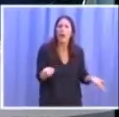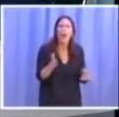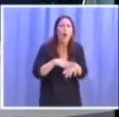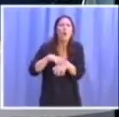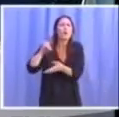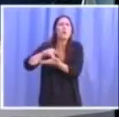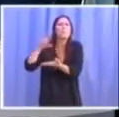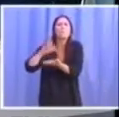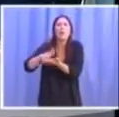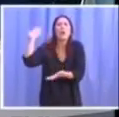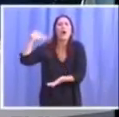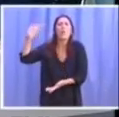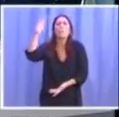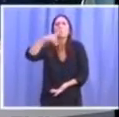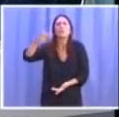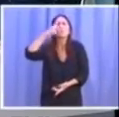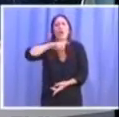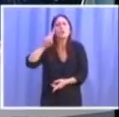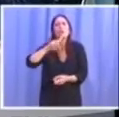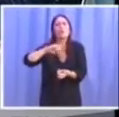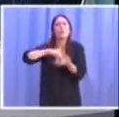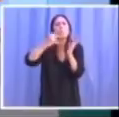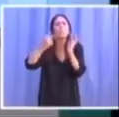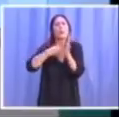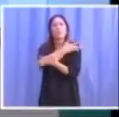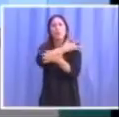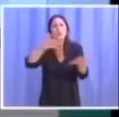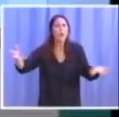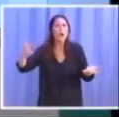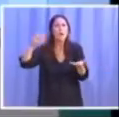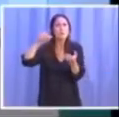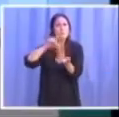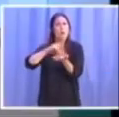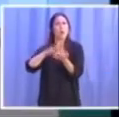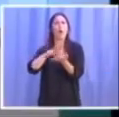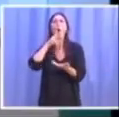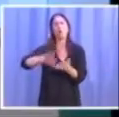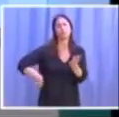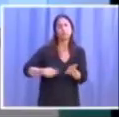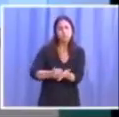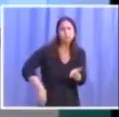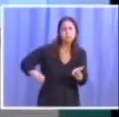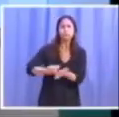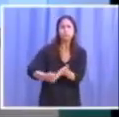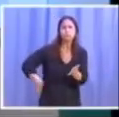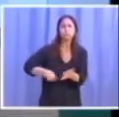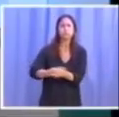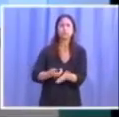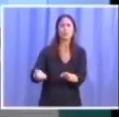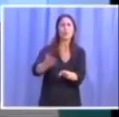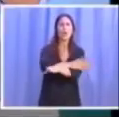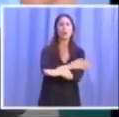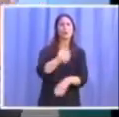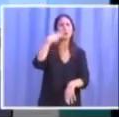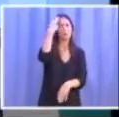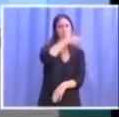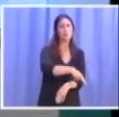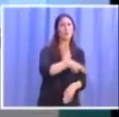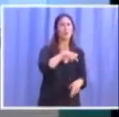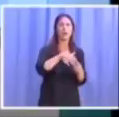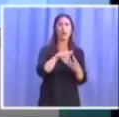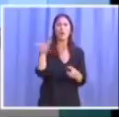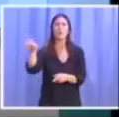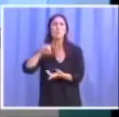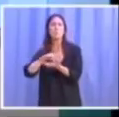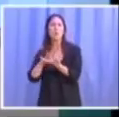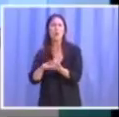Málaga hace 20 años no planificó una gran Málaga y hoy sí tiene grandes inversiones y cuando antes se reflejaban en Granada ahora en Málaga? Eso